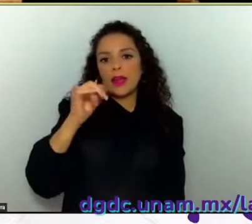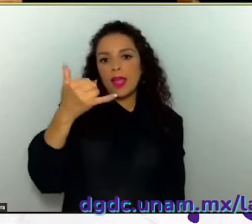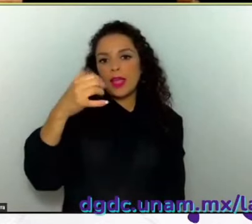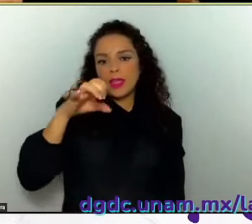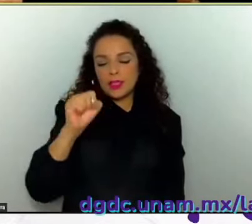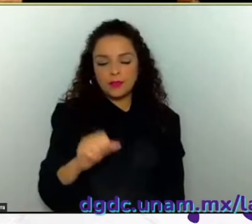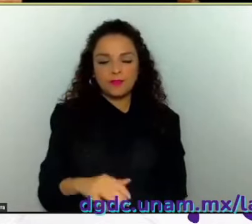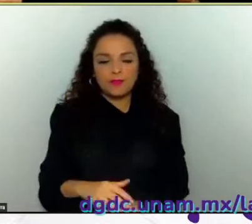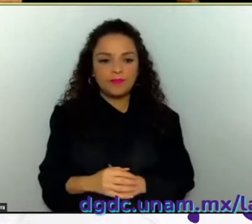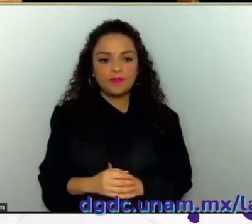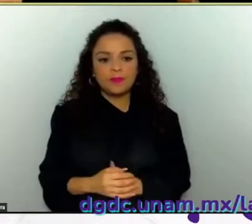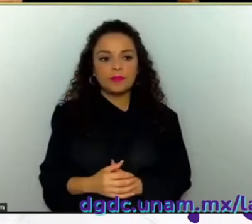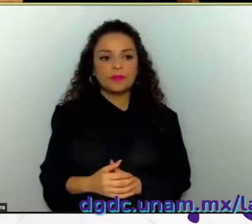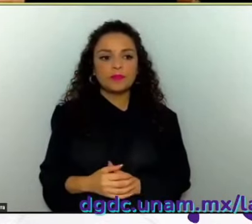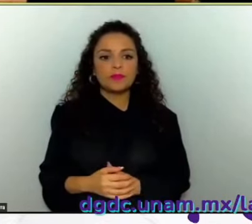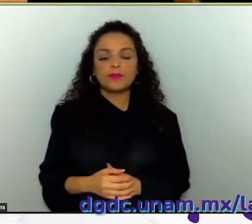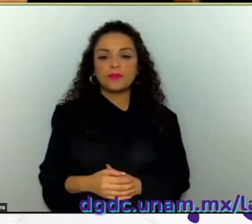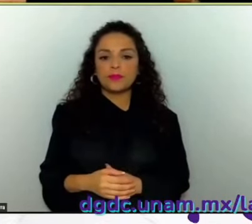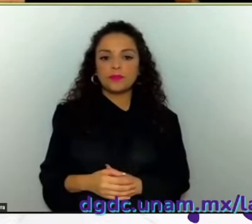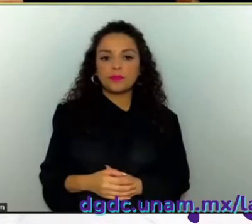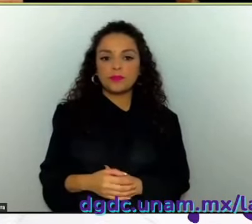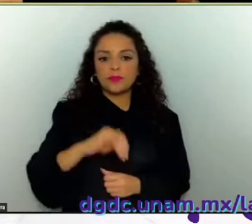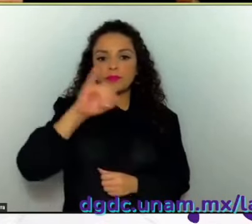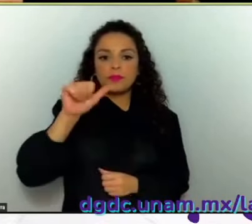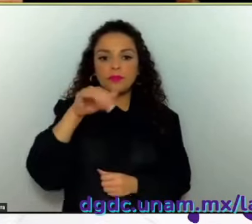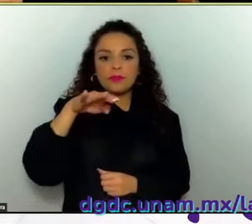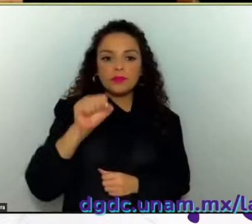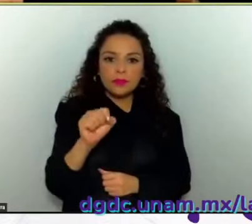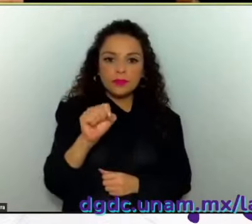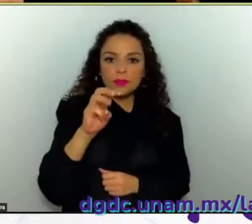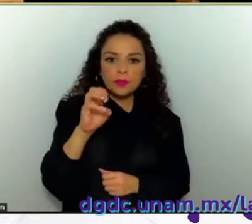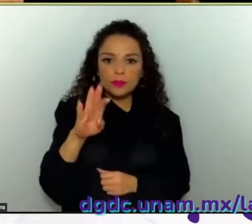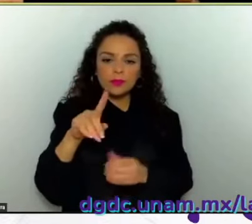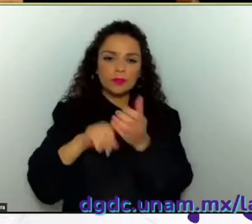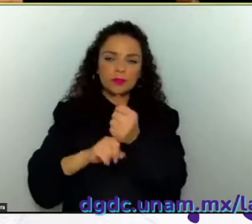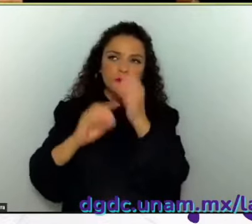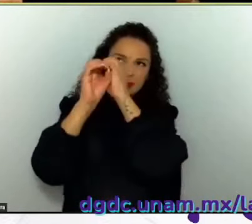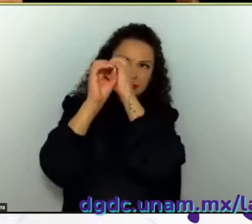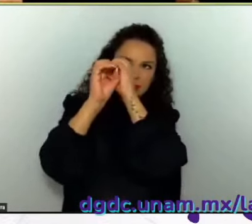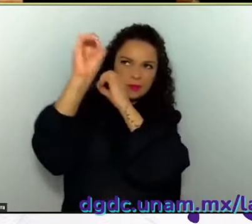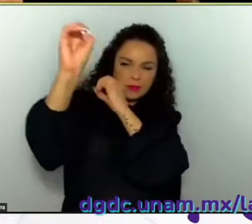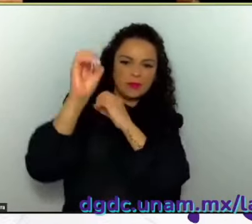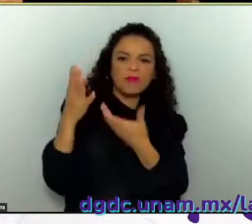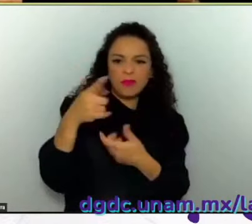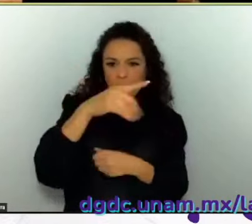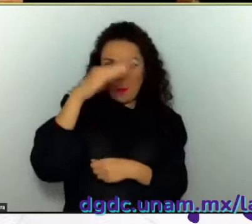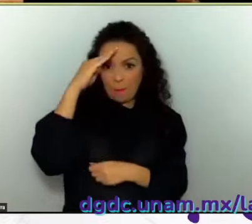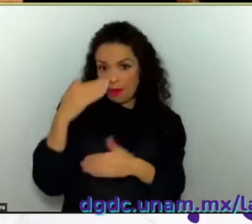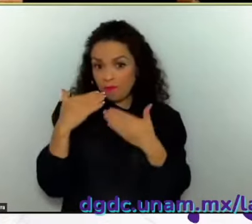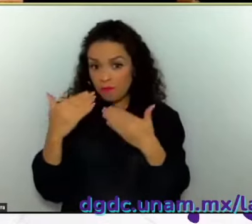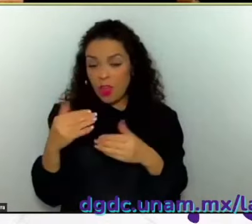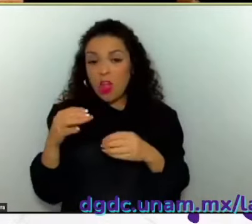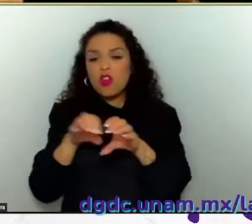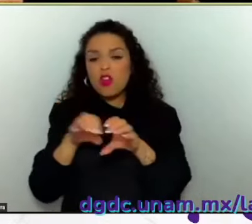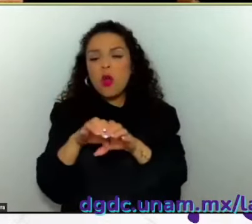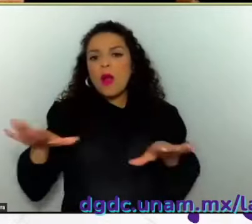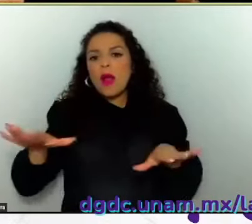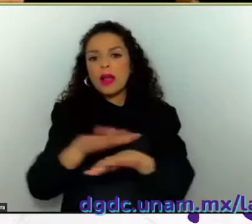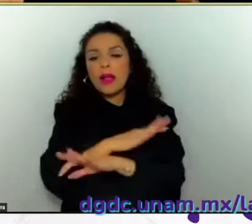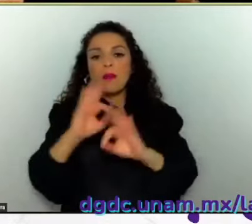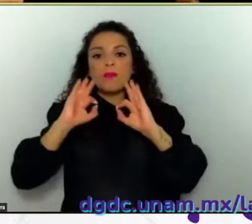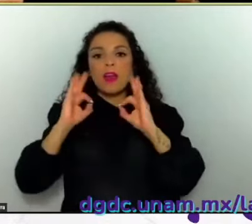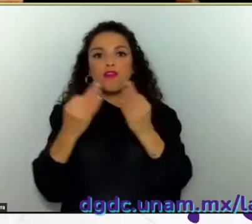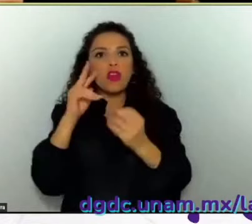son sus expectativas con el telescopio James Webb y cómo creen que cambiará la visión del universo? ¿Esperan algún